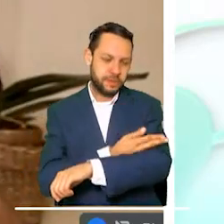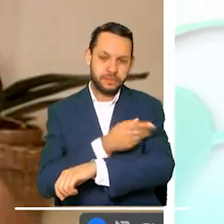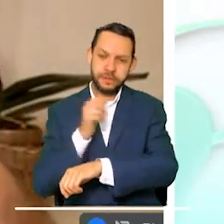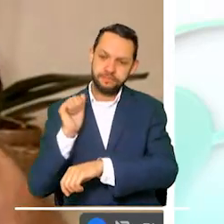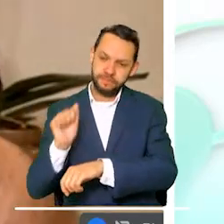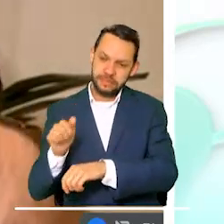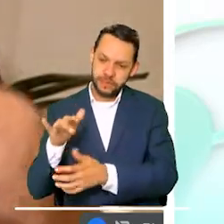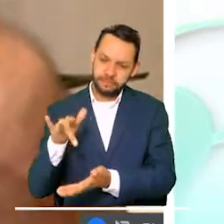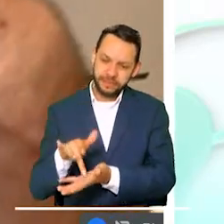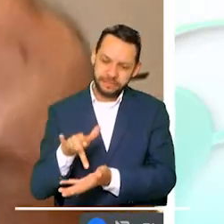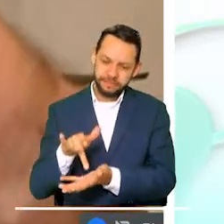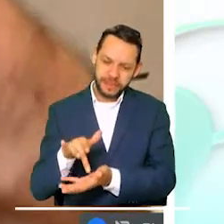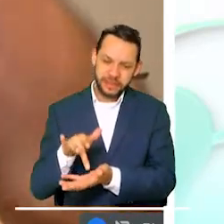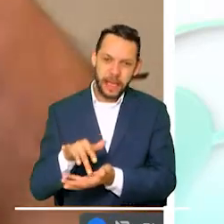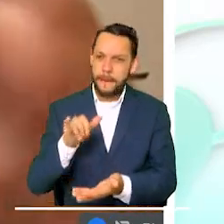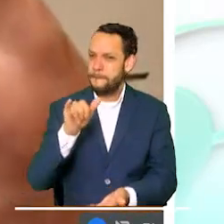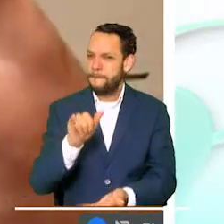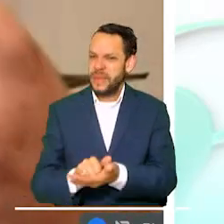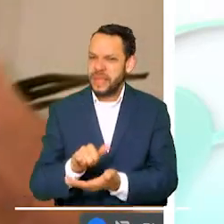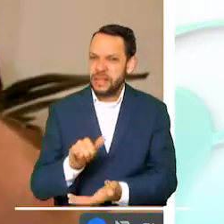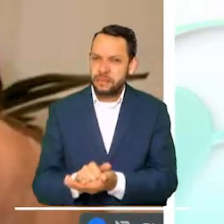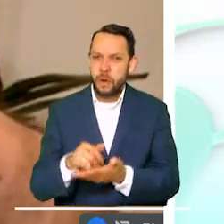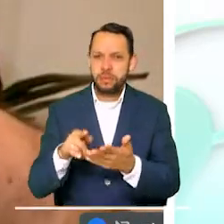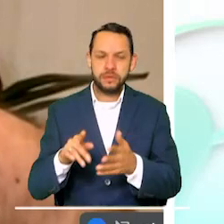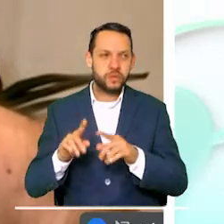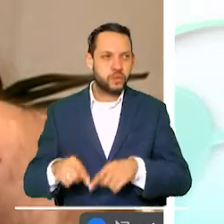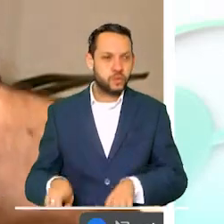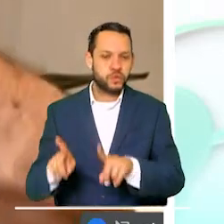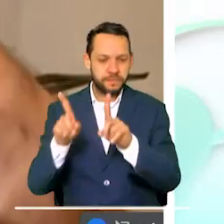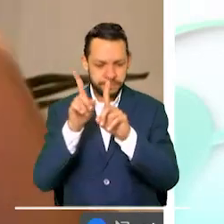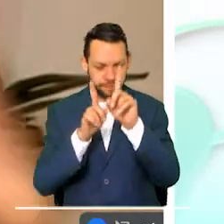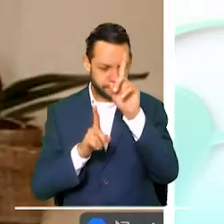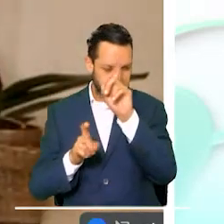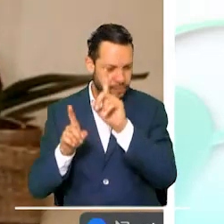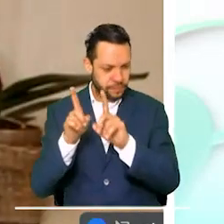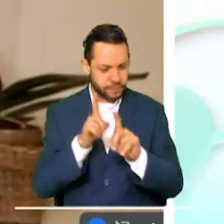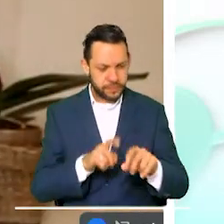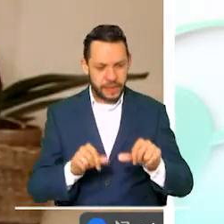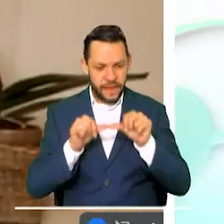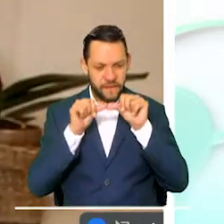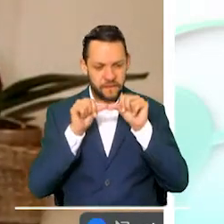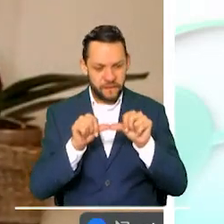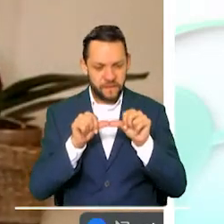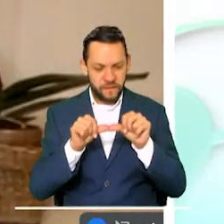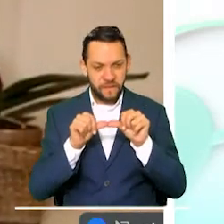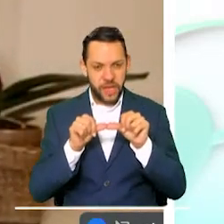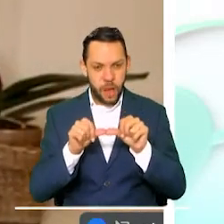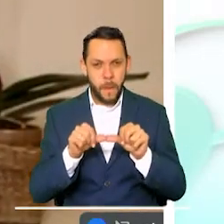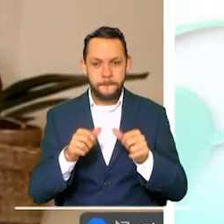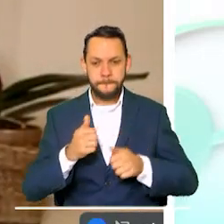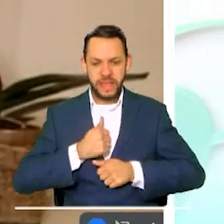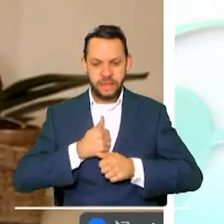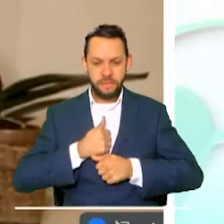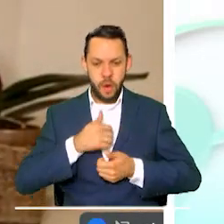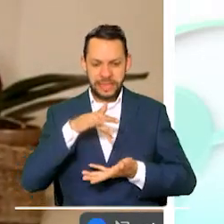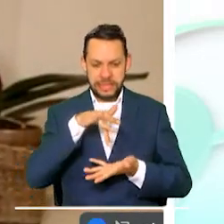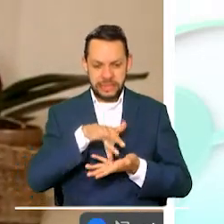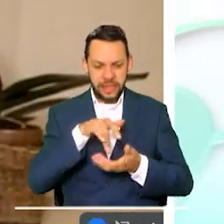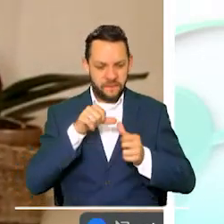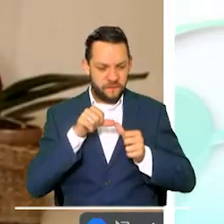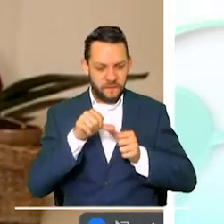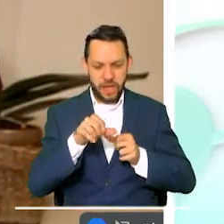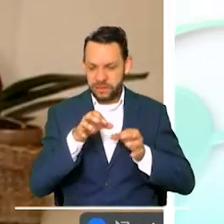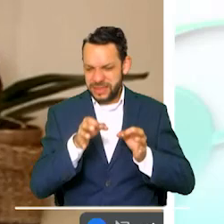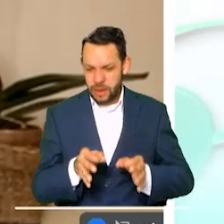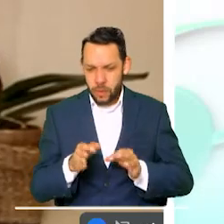mindfulness va un poco más allá de la meditación y busca que mantengamos ese estado de presencia todo el tiempo.